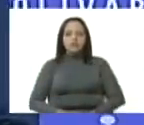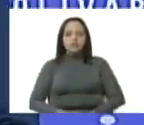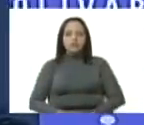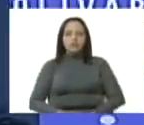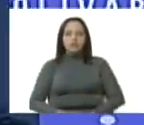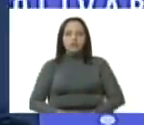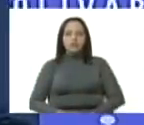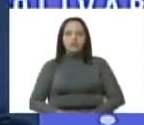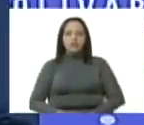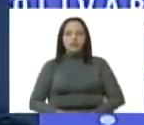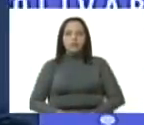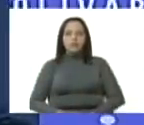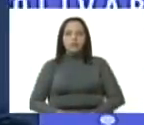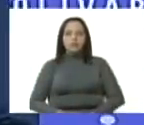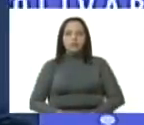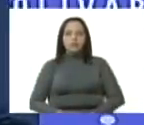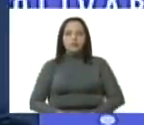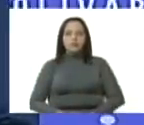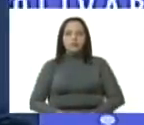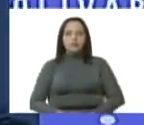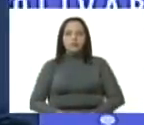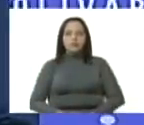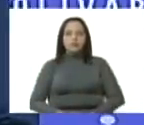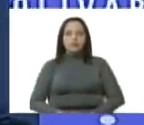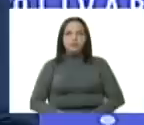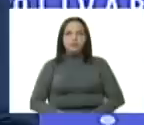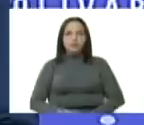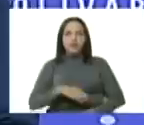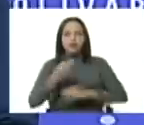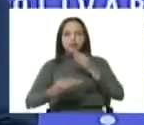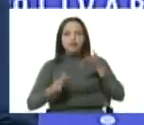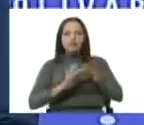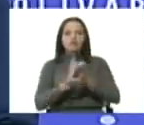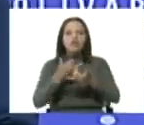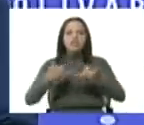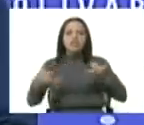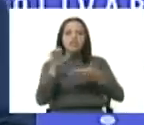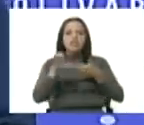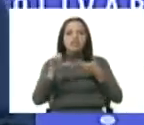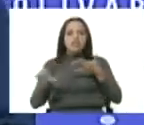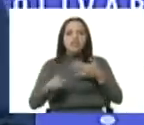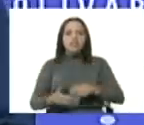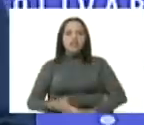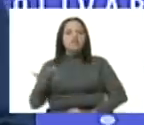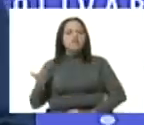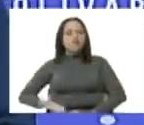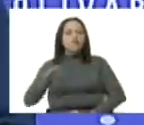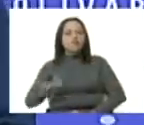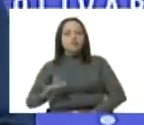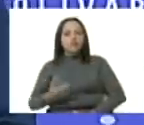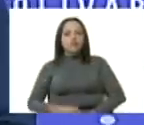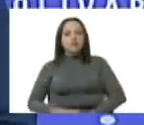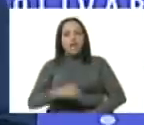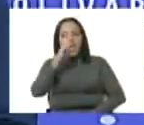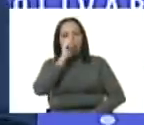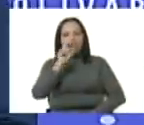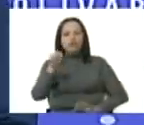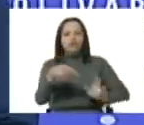dije. Y lo coloqué como una línea estratégica de prioridad del año